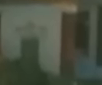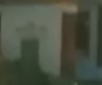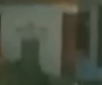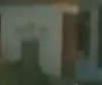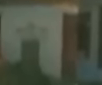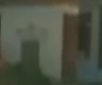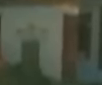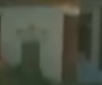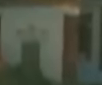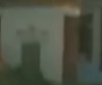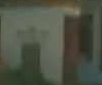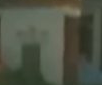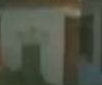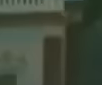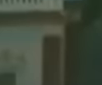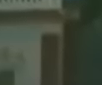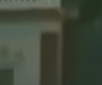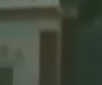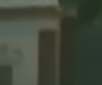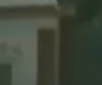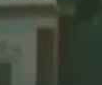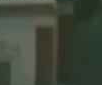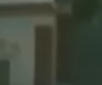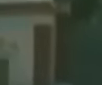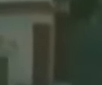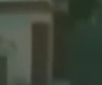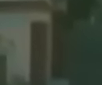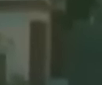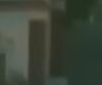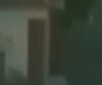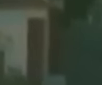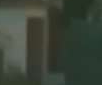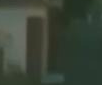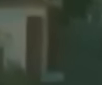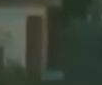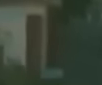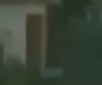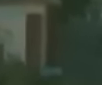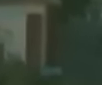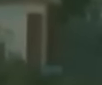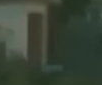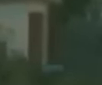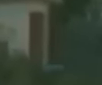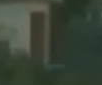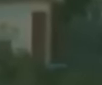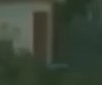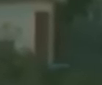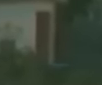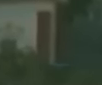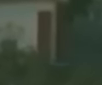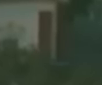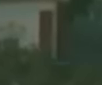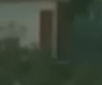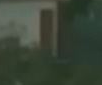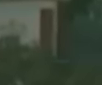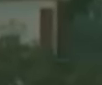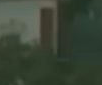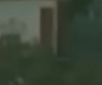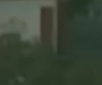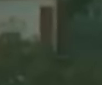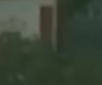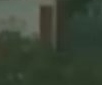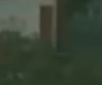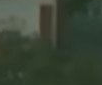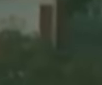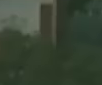Bien, allí tenían entonces el desarrollo de esta reunión que encabeza el presidente de la República Bolivariana de Venezuela, Nicolás